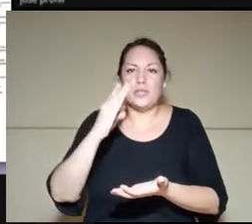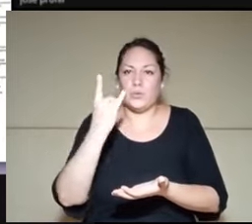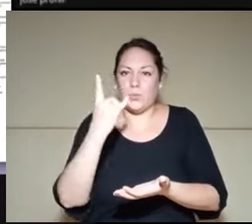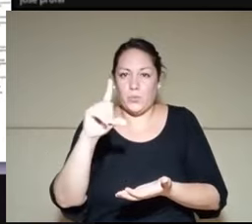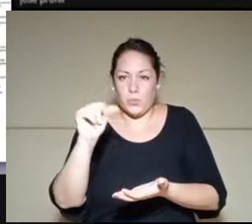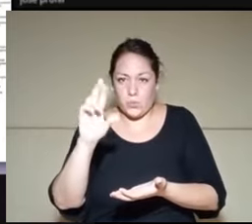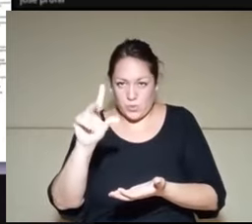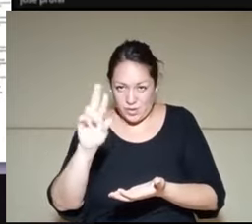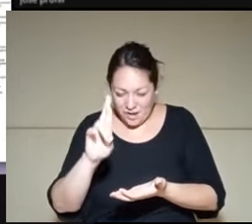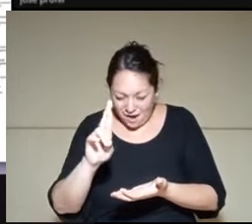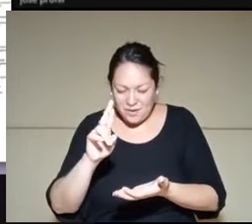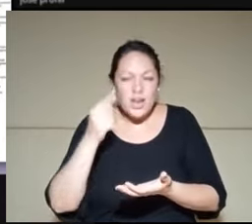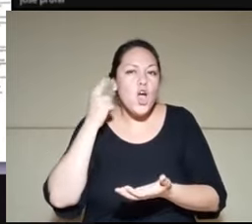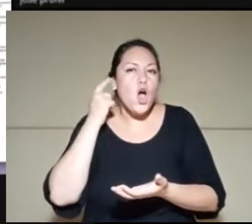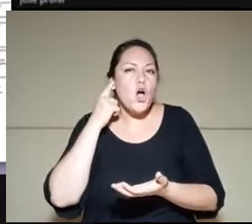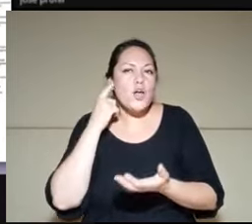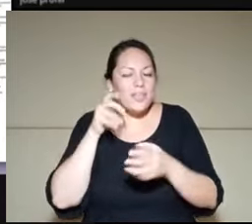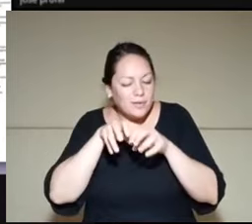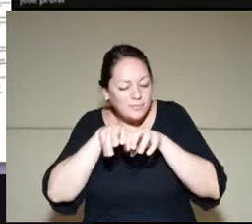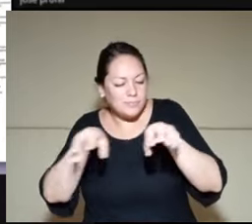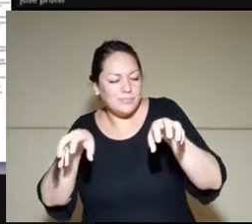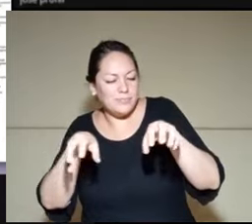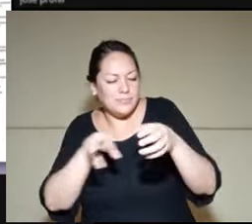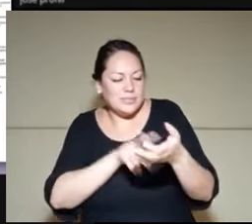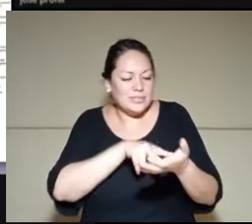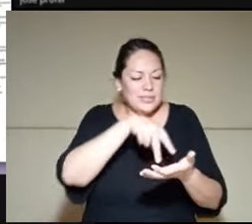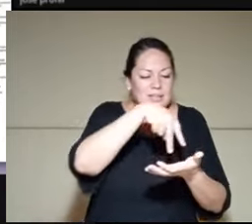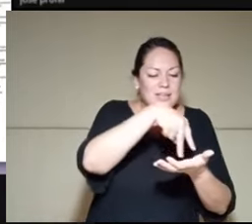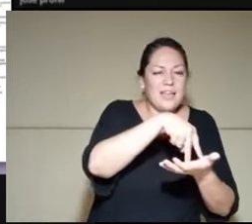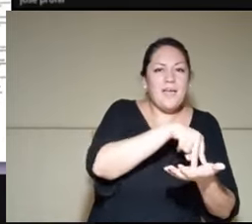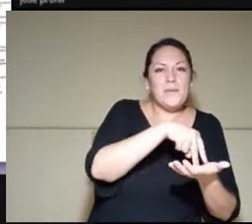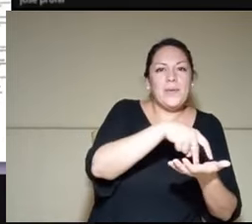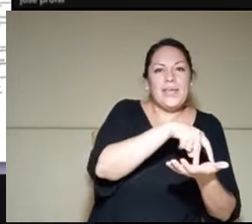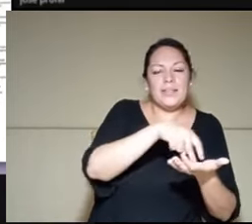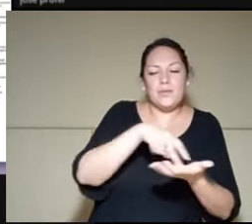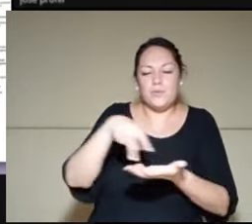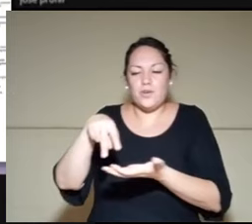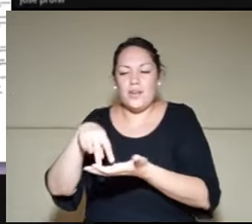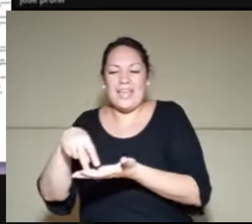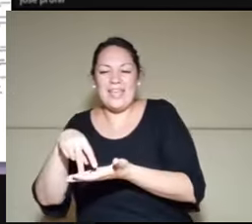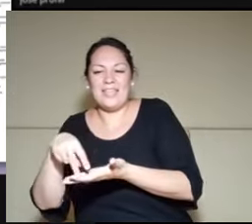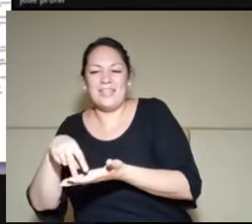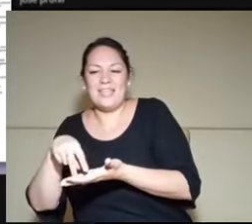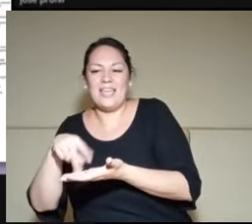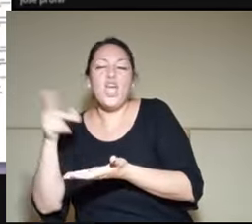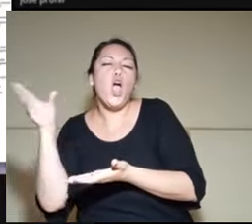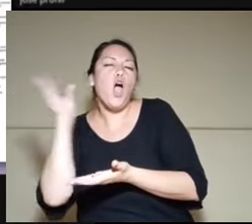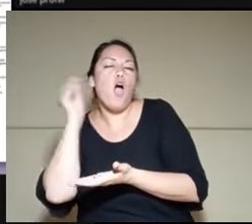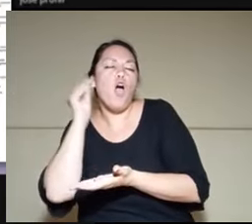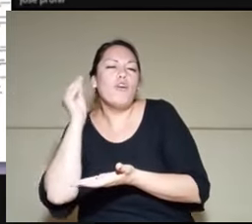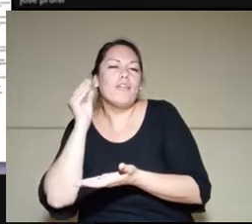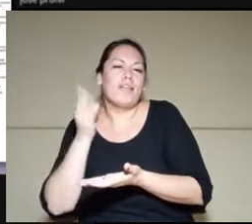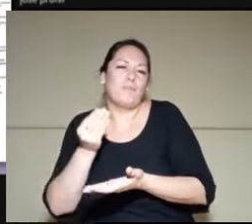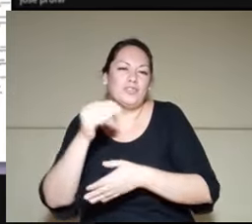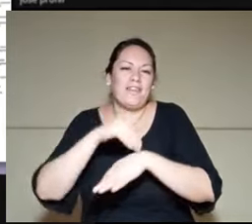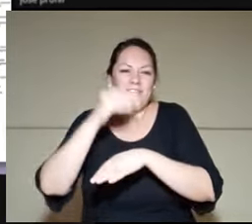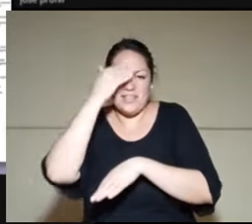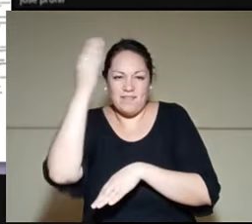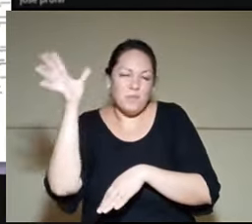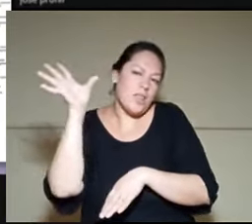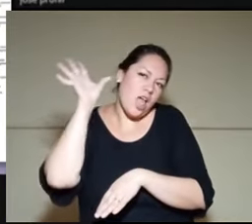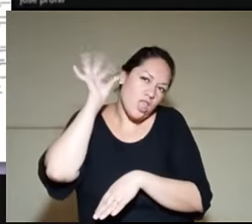auditivo tiene 2 ramas, una rama que es vestibular, o sea, el equilibrio, y una rama que es auditiva. Por eso muchas otitis o lesiones de los